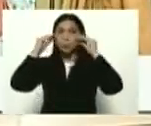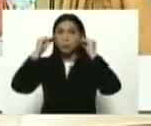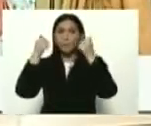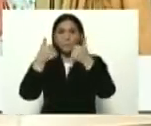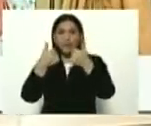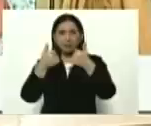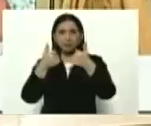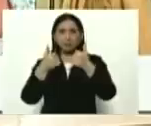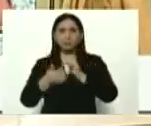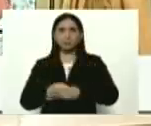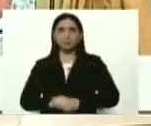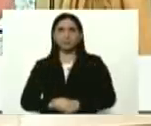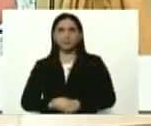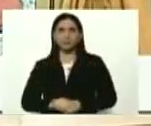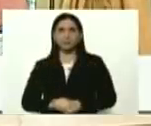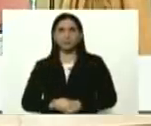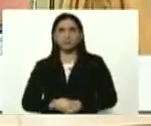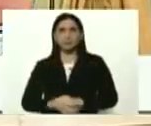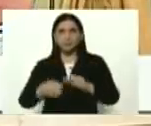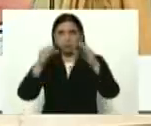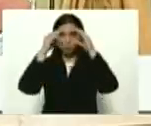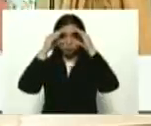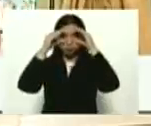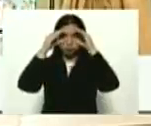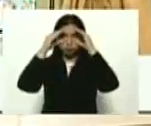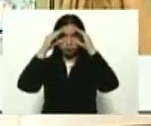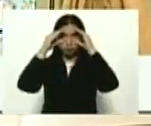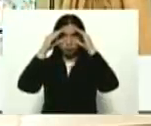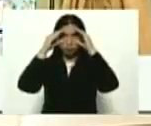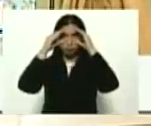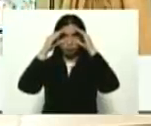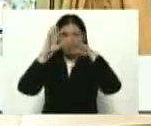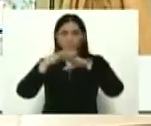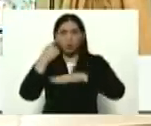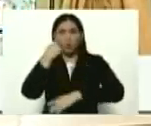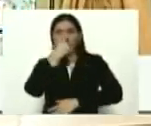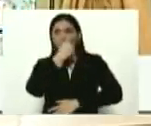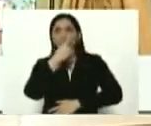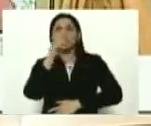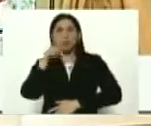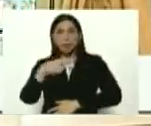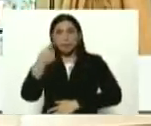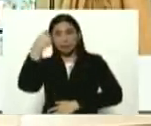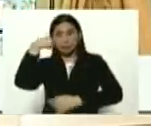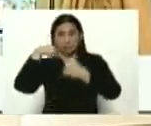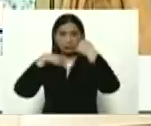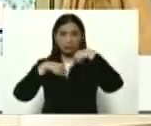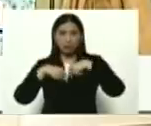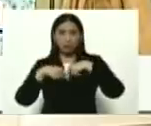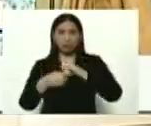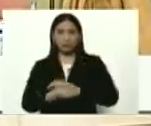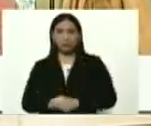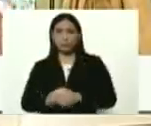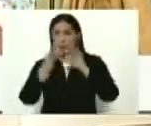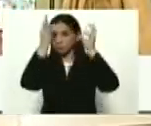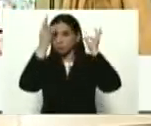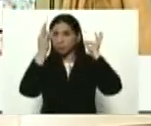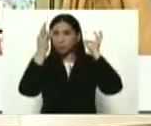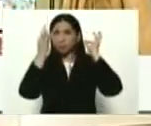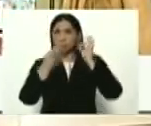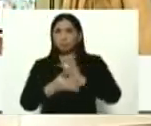blindado. Póngase lentes, porque por los ojos entra también. Se pone un gorrito, una